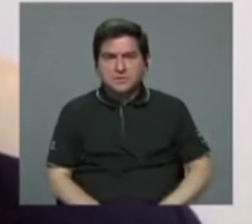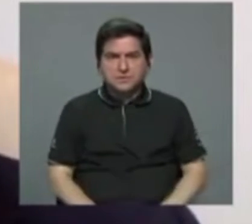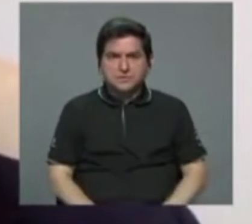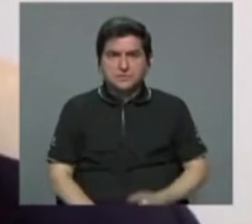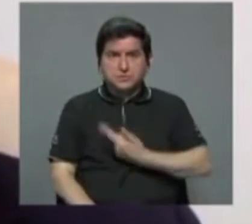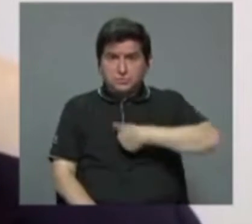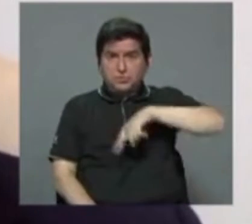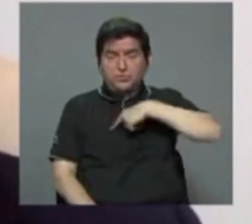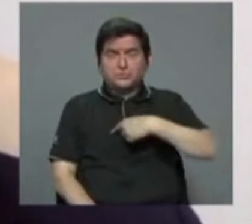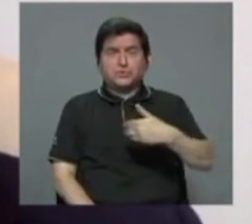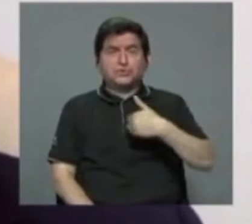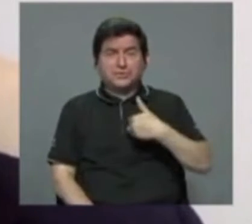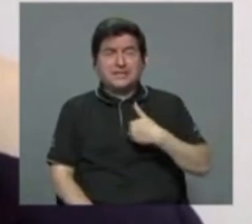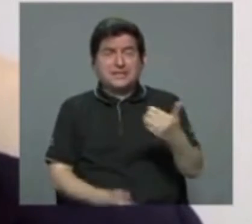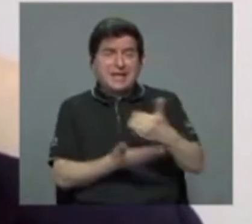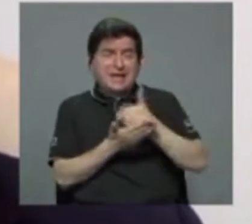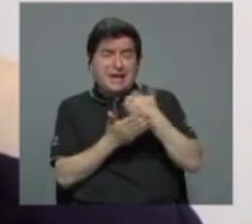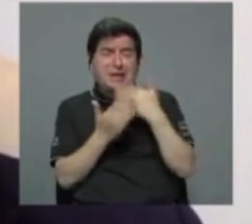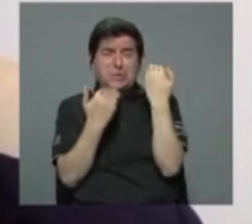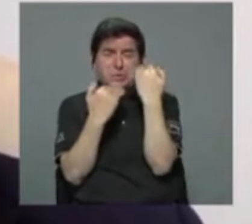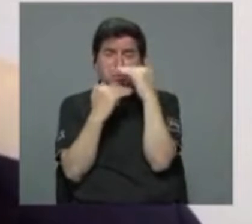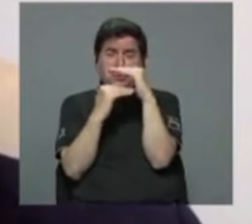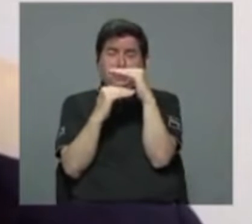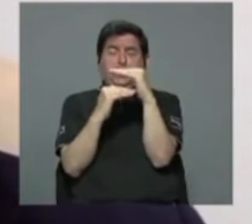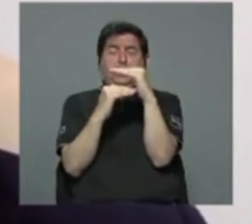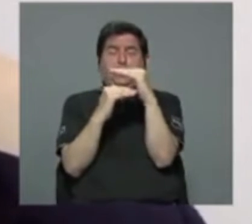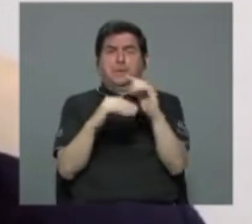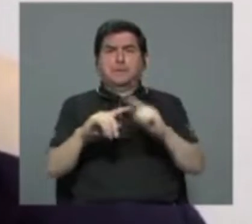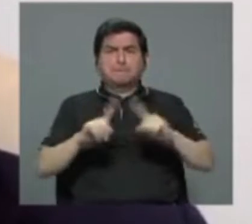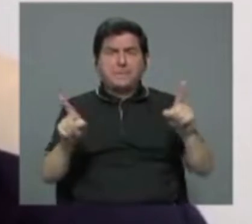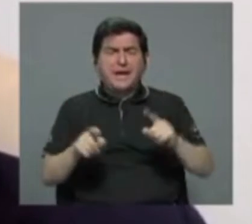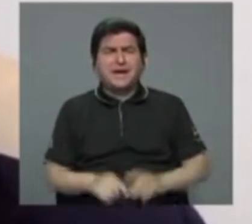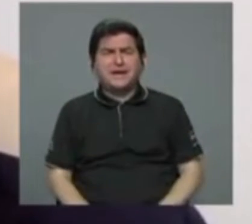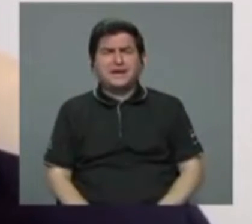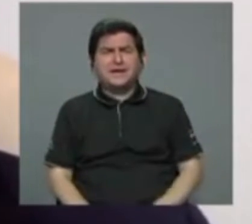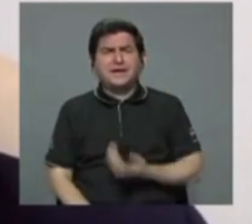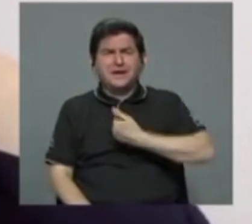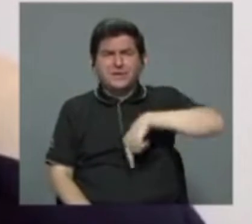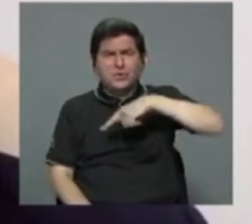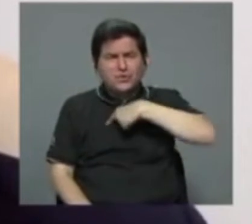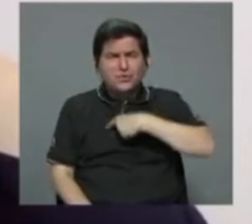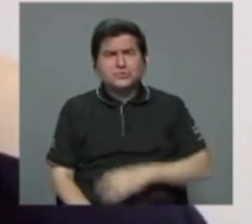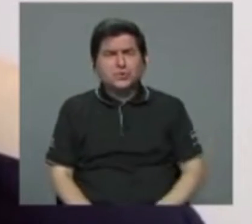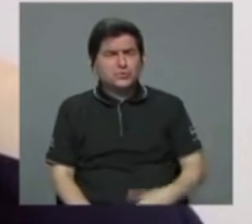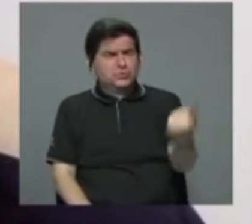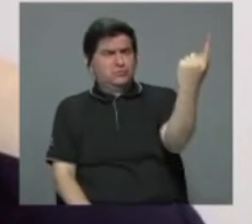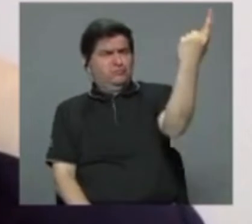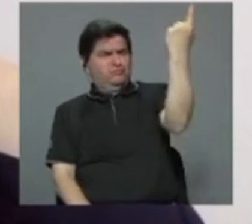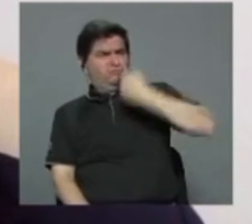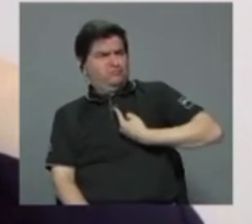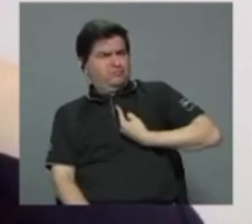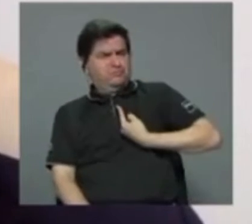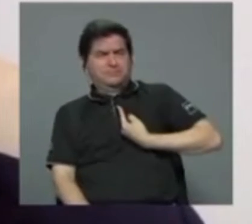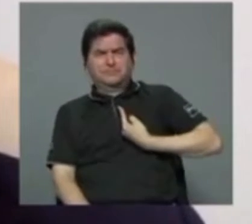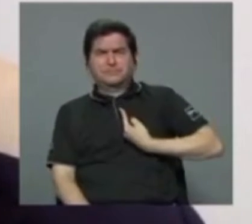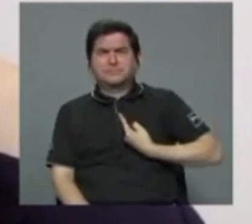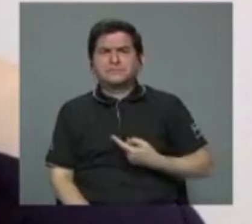con recursos limitados, nos esfuerza, nos obliga a